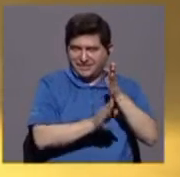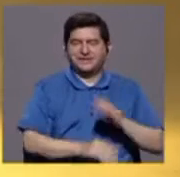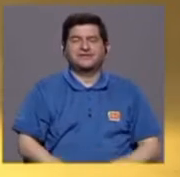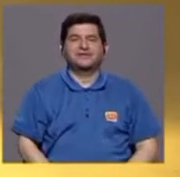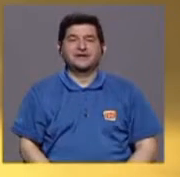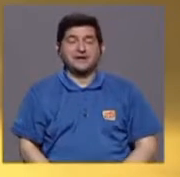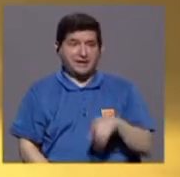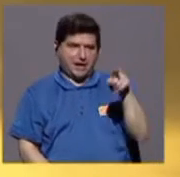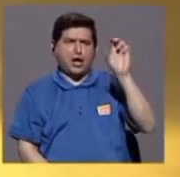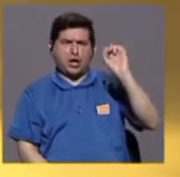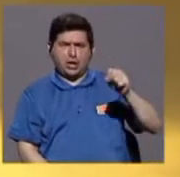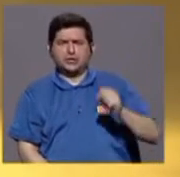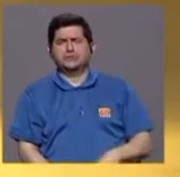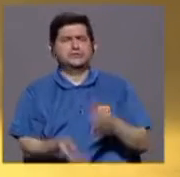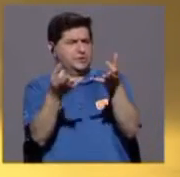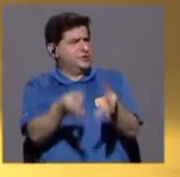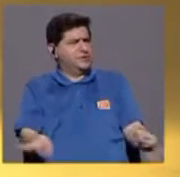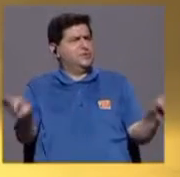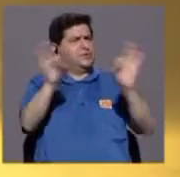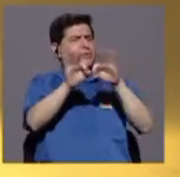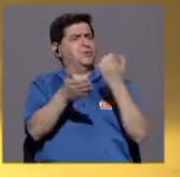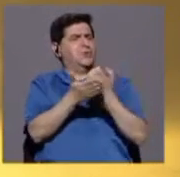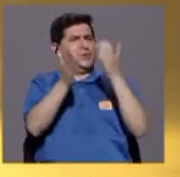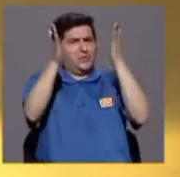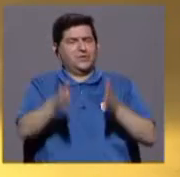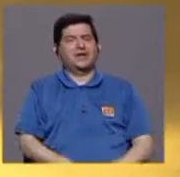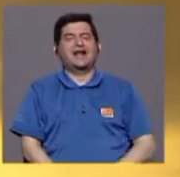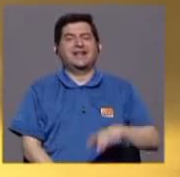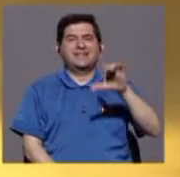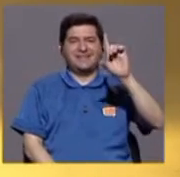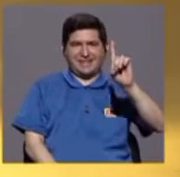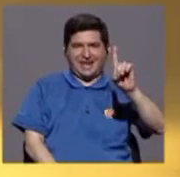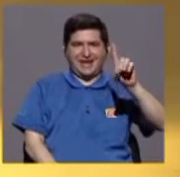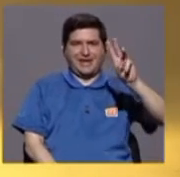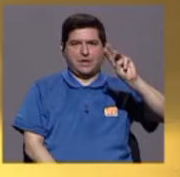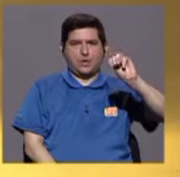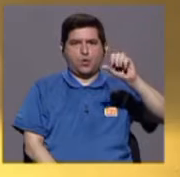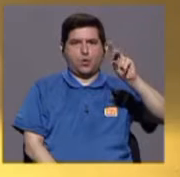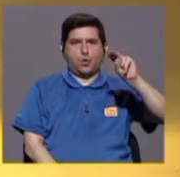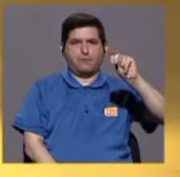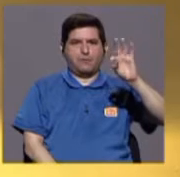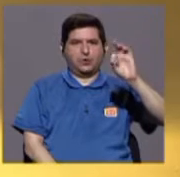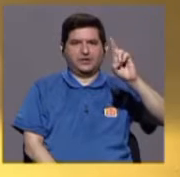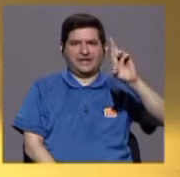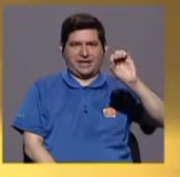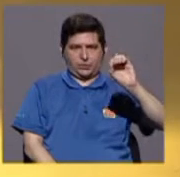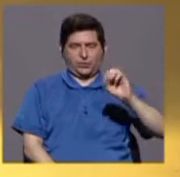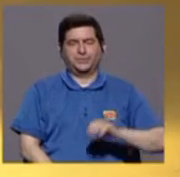él sí ilustre economista, don Danilo Montero, y